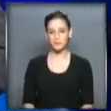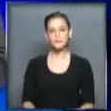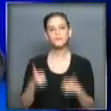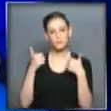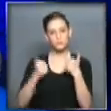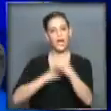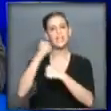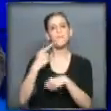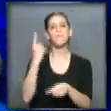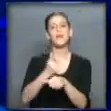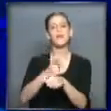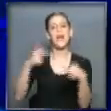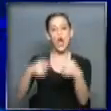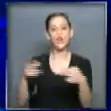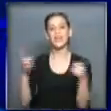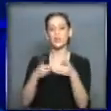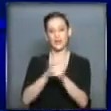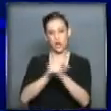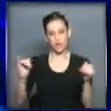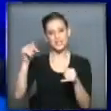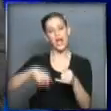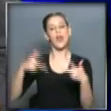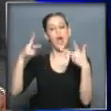Bien, hasta aquí el primer bloque de este resumen de noticias. Nos